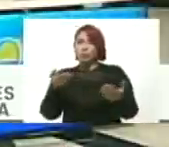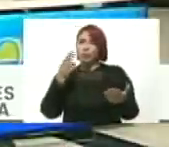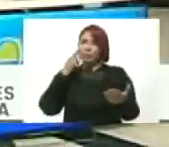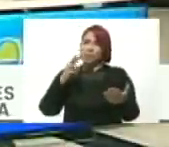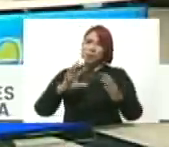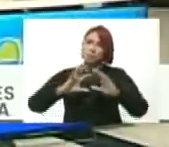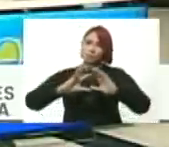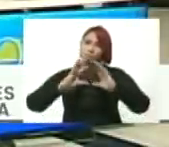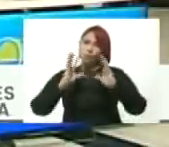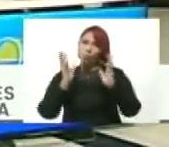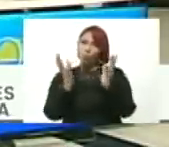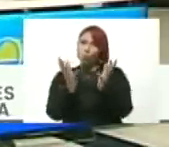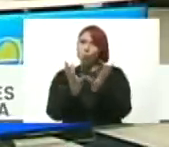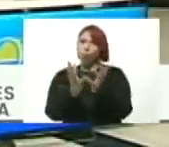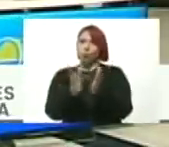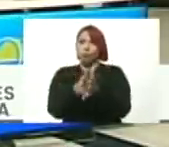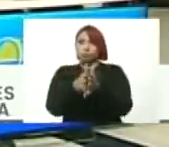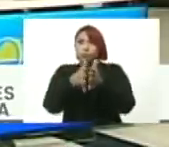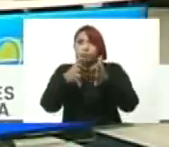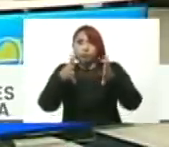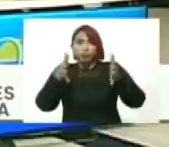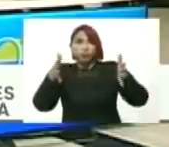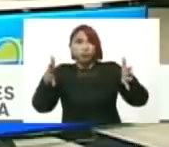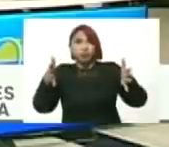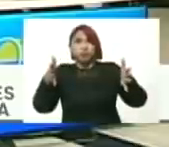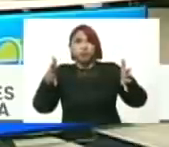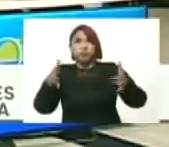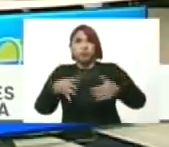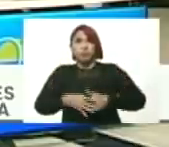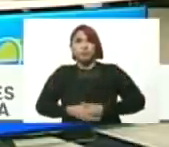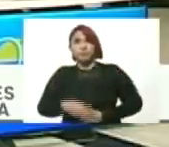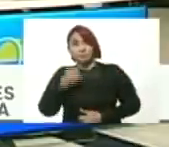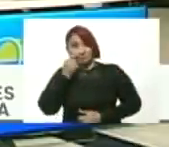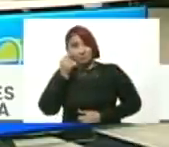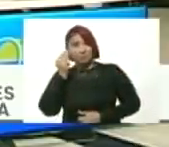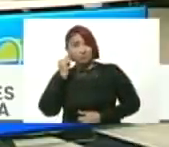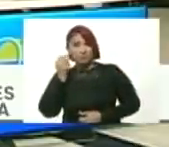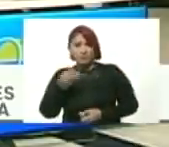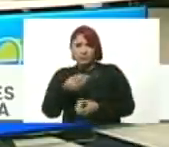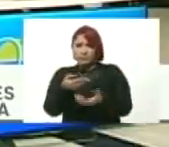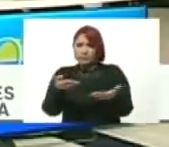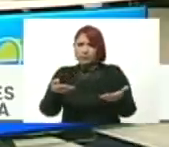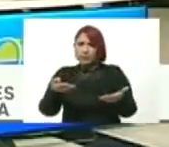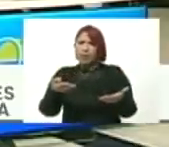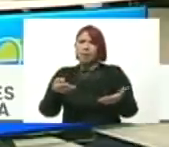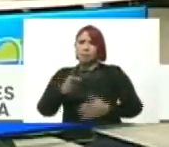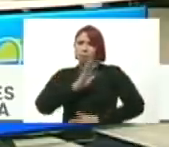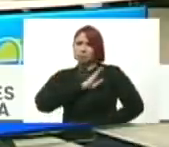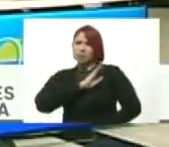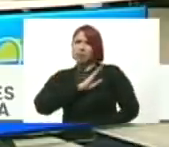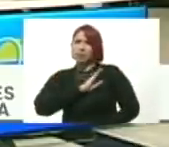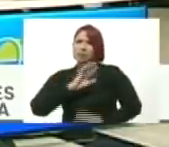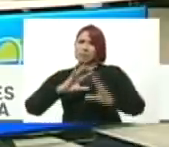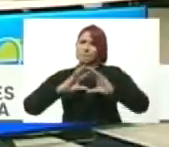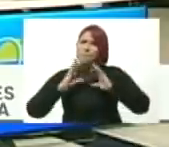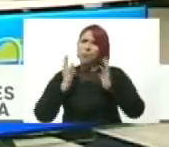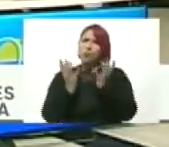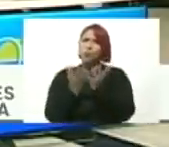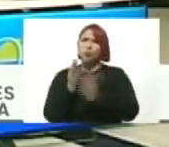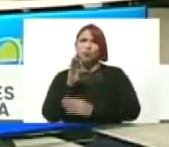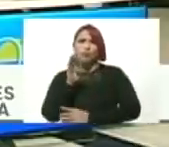mundo tan grande tan grande muchachos muchachas a ustedes que pertenece el mundo del futuro